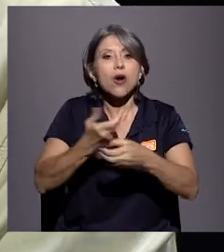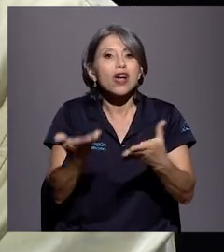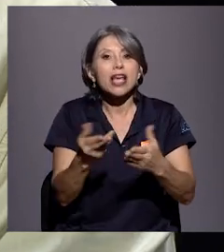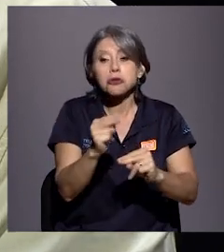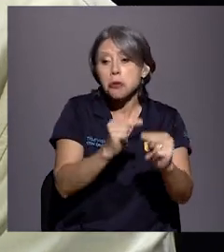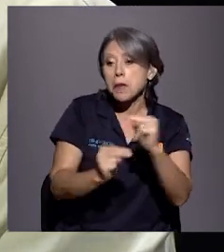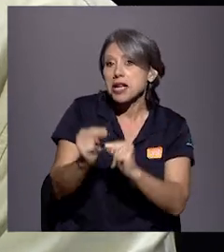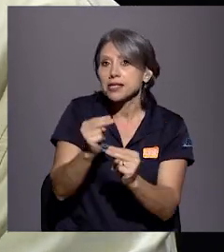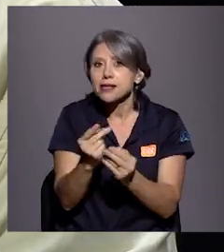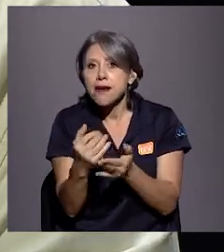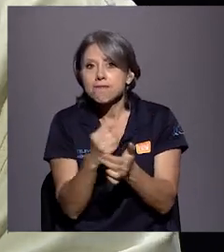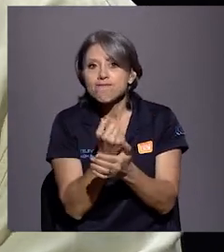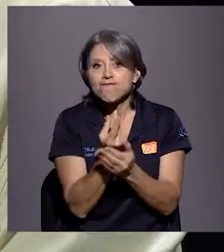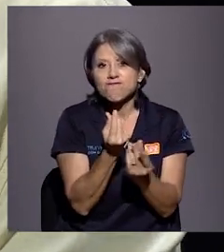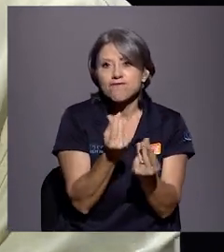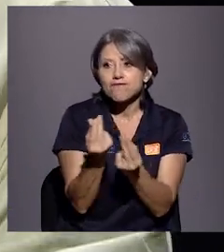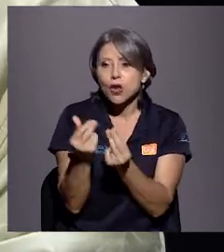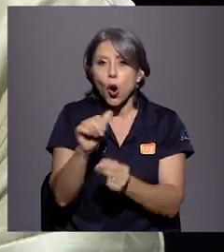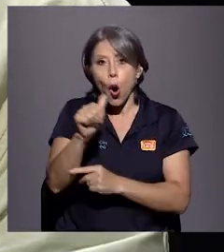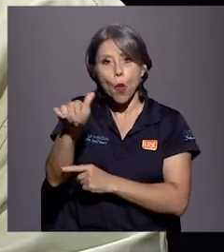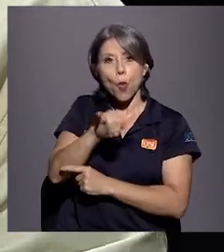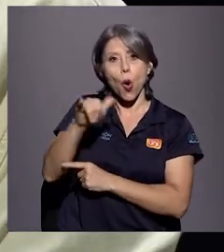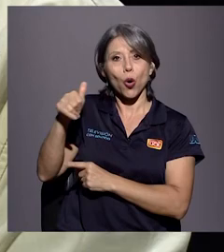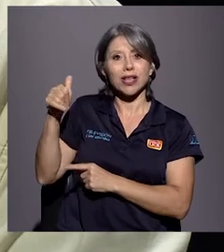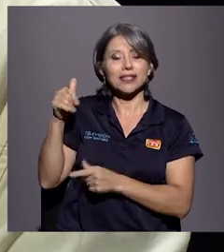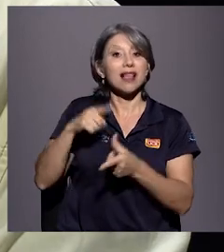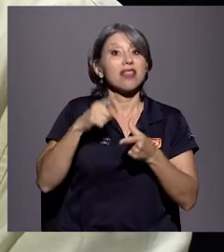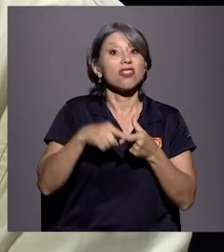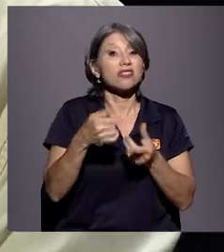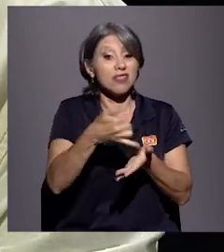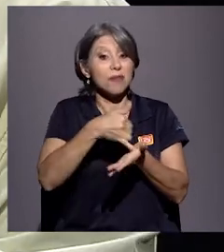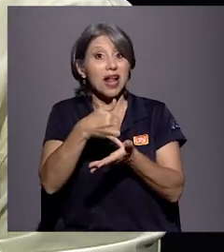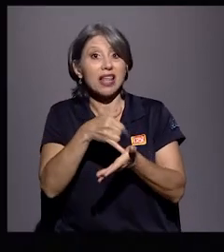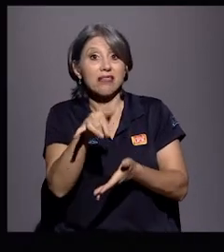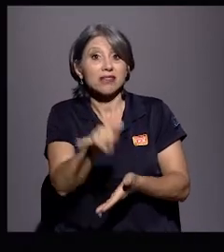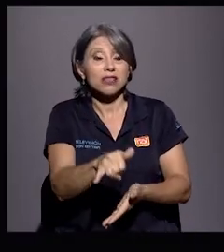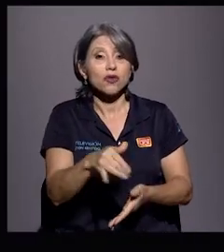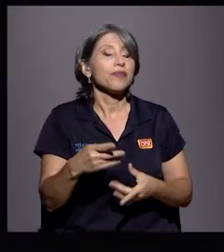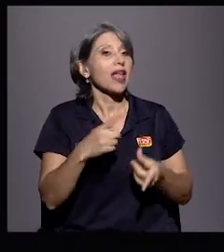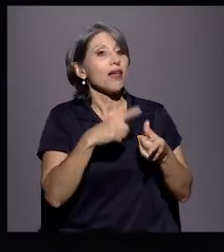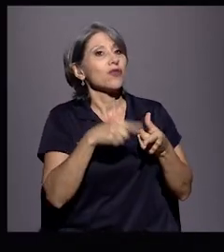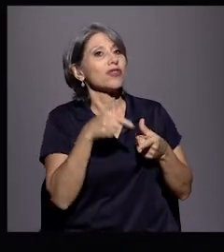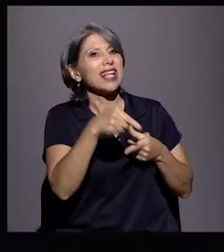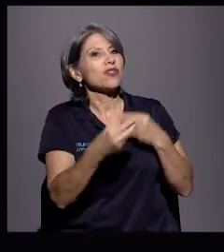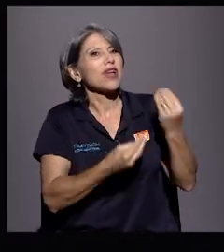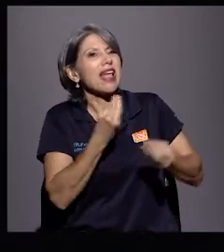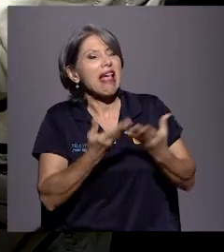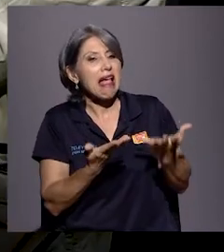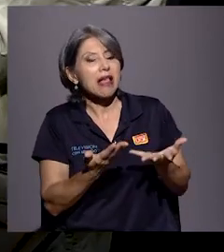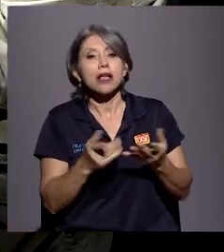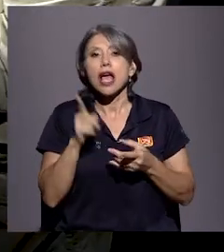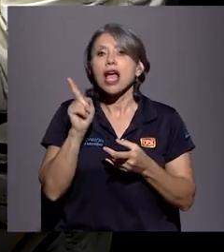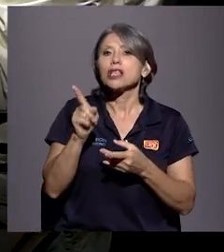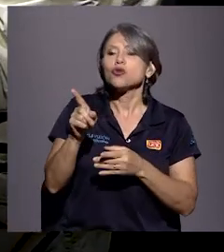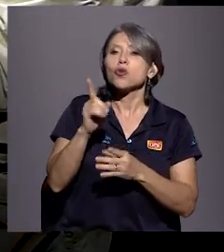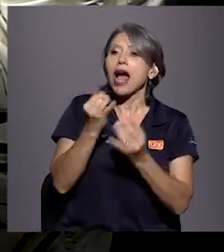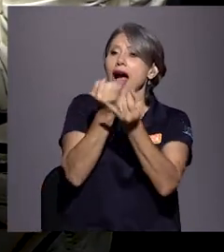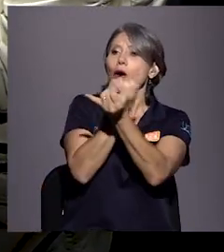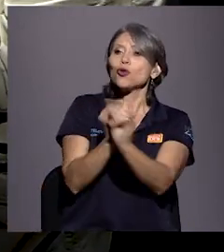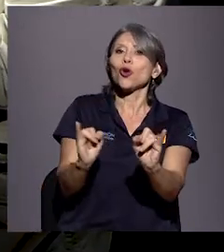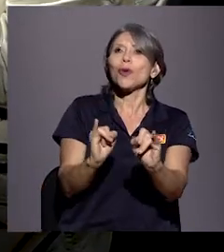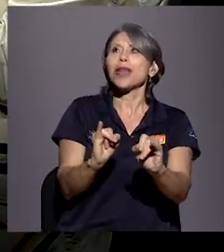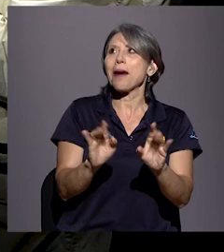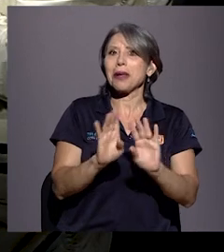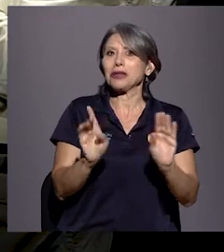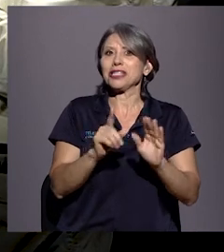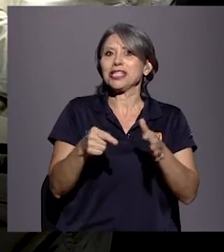las otras mercancías. Y por eso la precariedad no es otra cosa. Educación bancaria. Es una autonomía sin condiciones para ser autónomo.